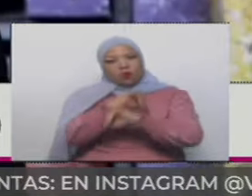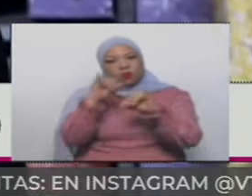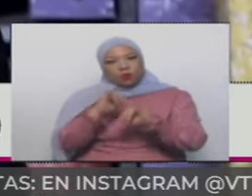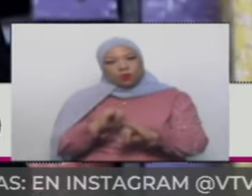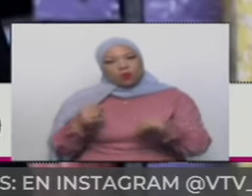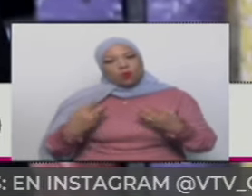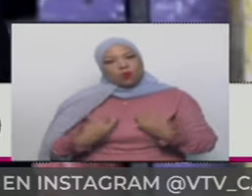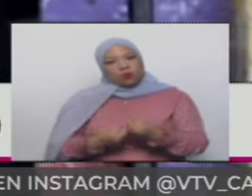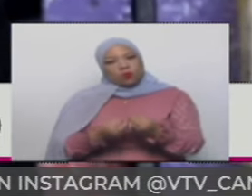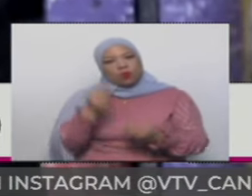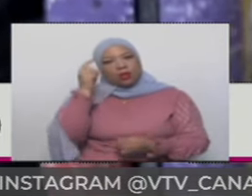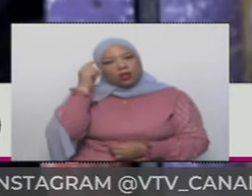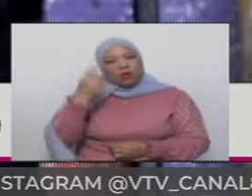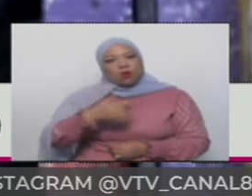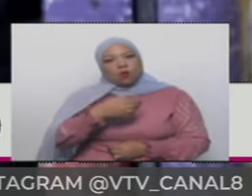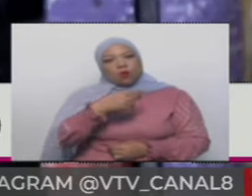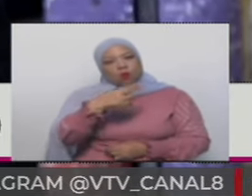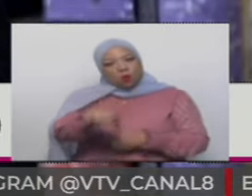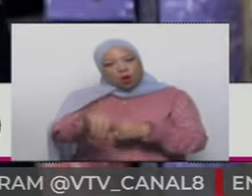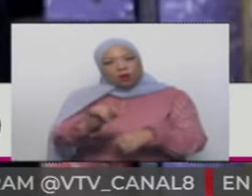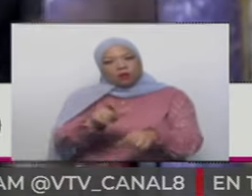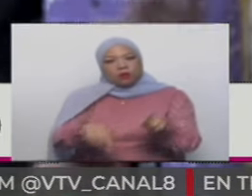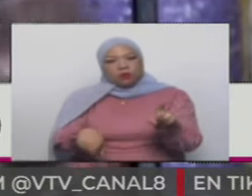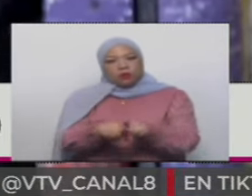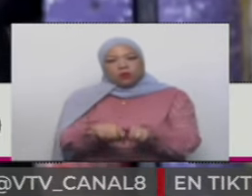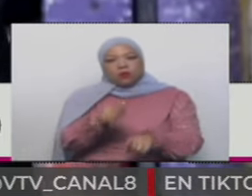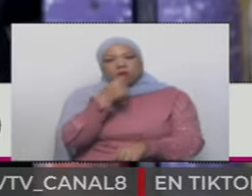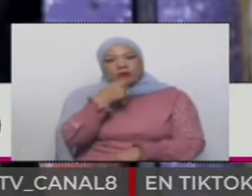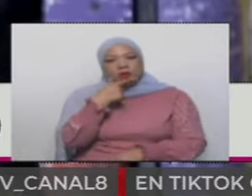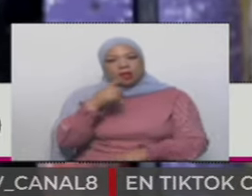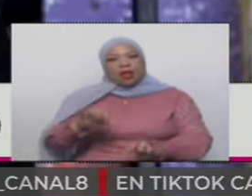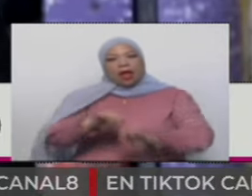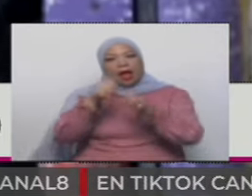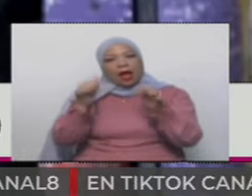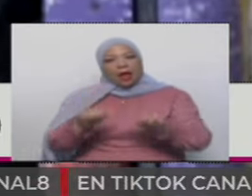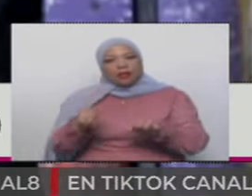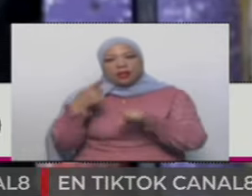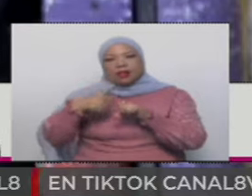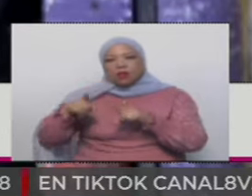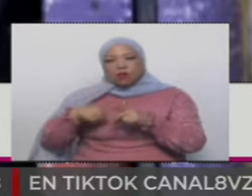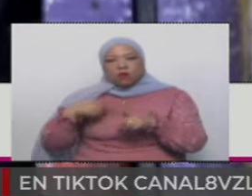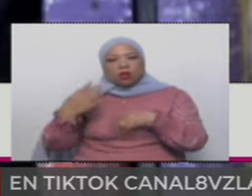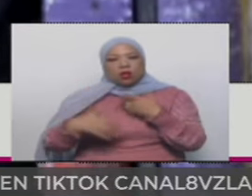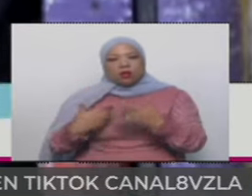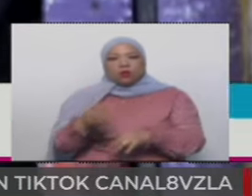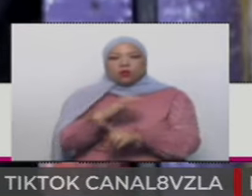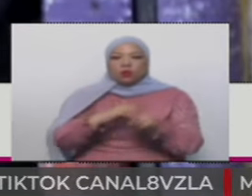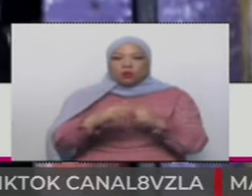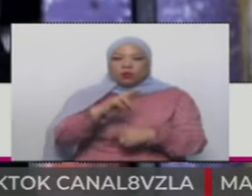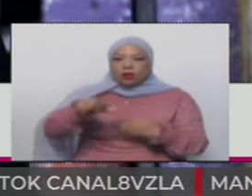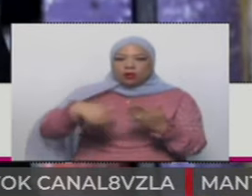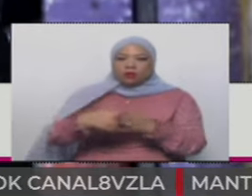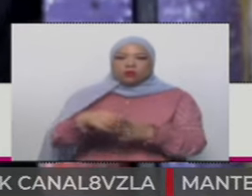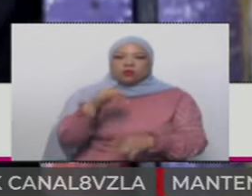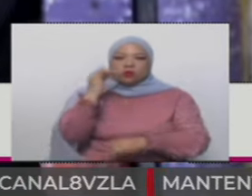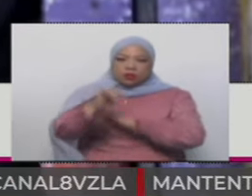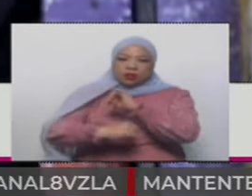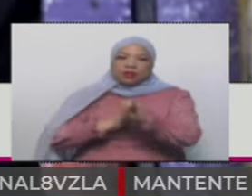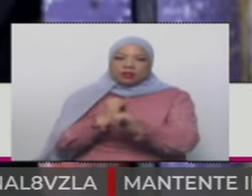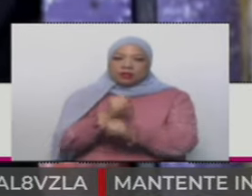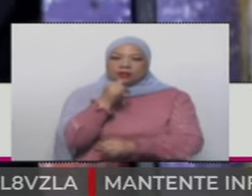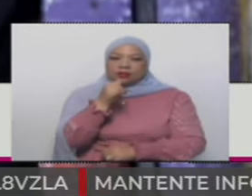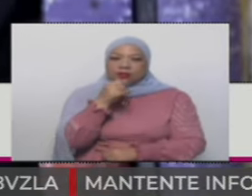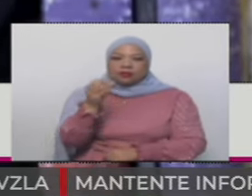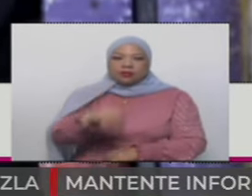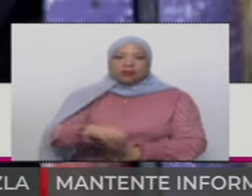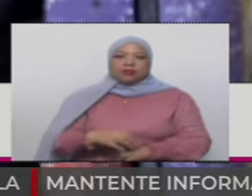acompañándolo este día en donde hay tantos artistas de diversas ramas de la cultura nacional y de la cultura internacional. De